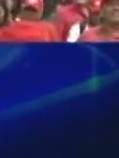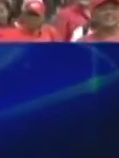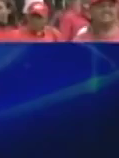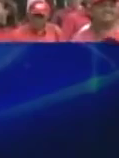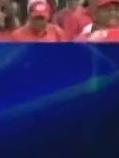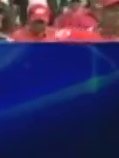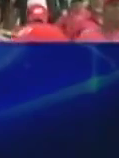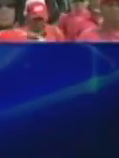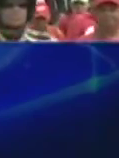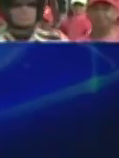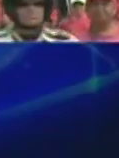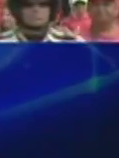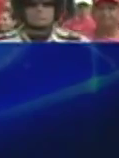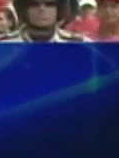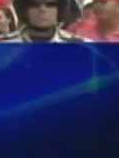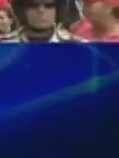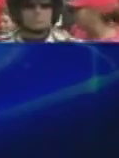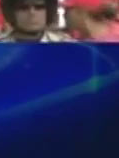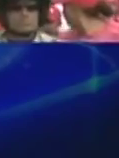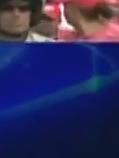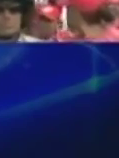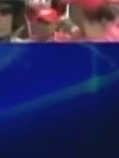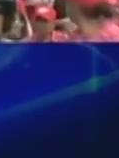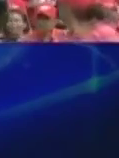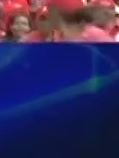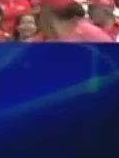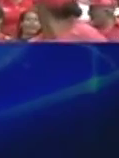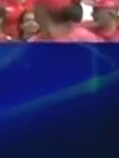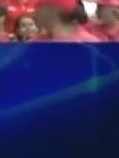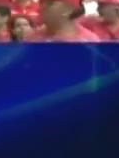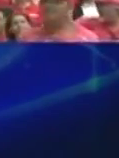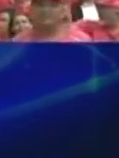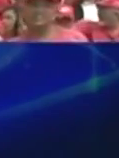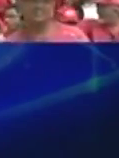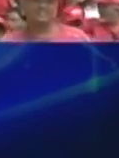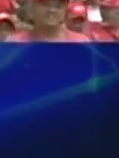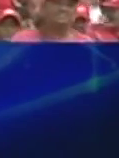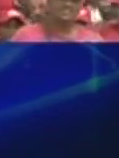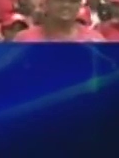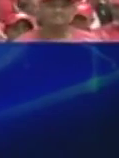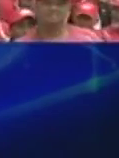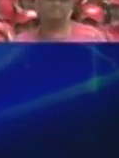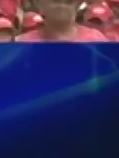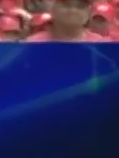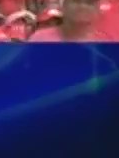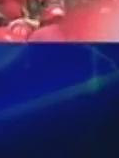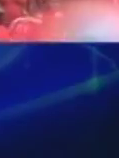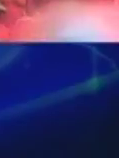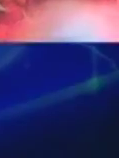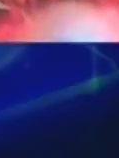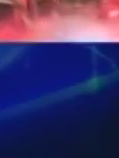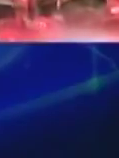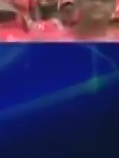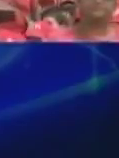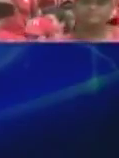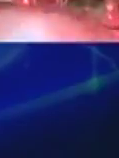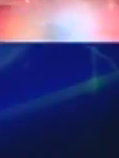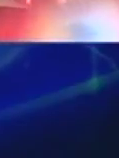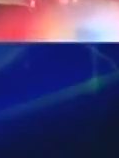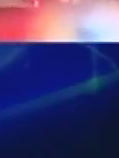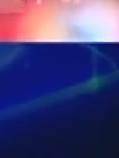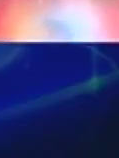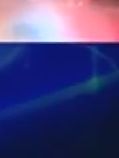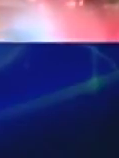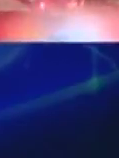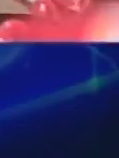altura de las exigencias de la venezuela del año 2018 que ha sabido y que sabrá enfrentar todas las